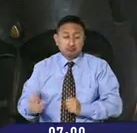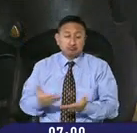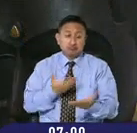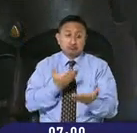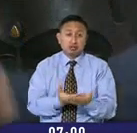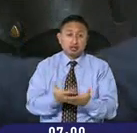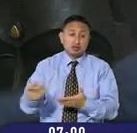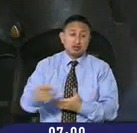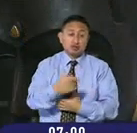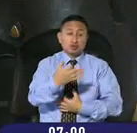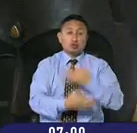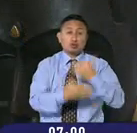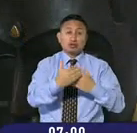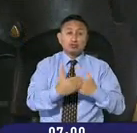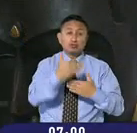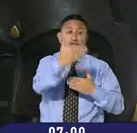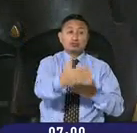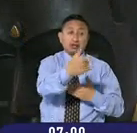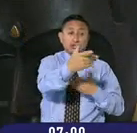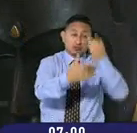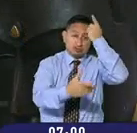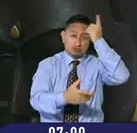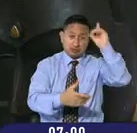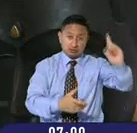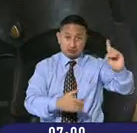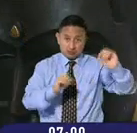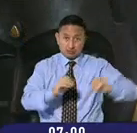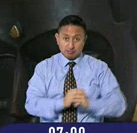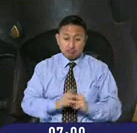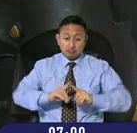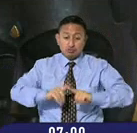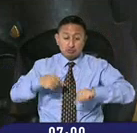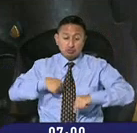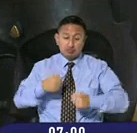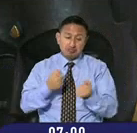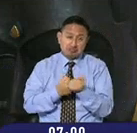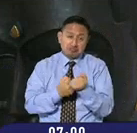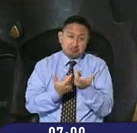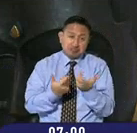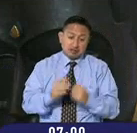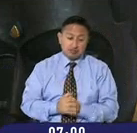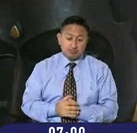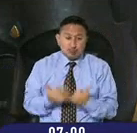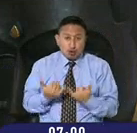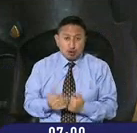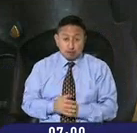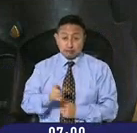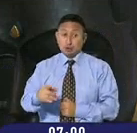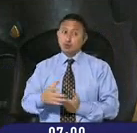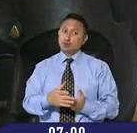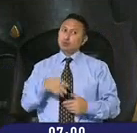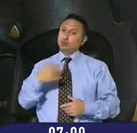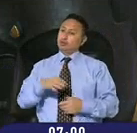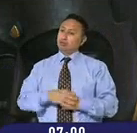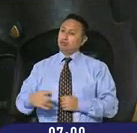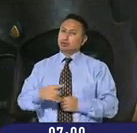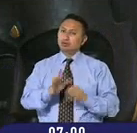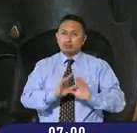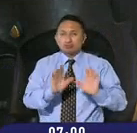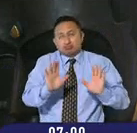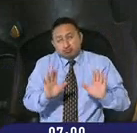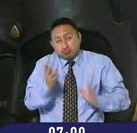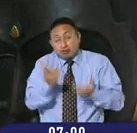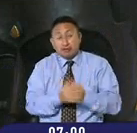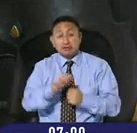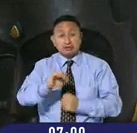llama juicio y a otra instancia resolverá. Entonces, no creo que se deba ya desde ya estigmatizar. Claro que podría ser